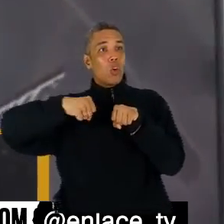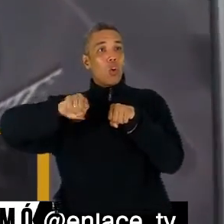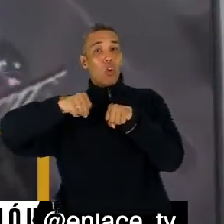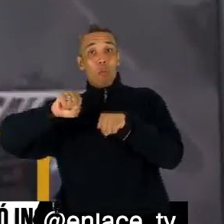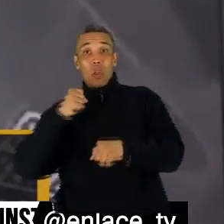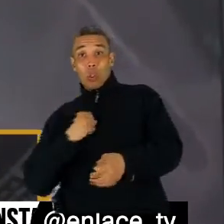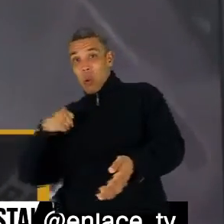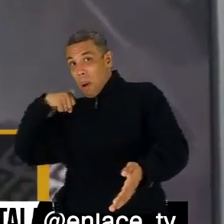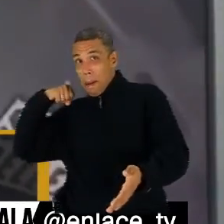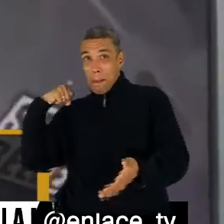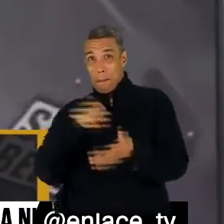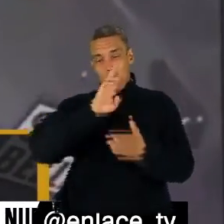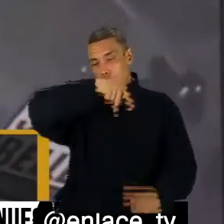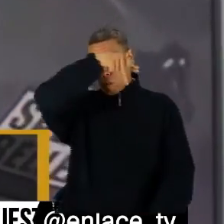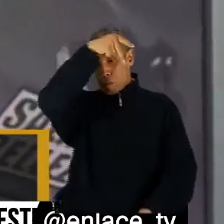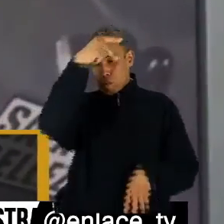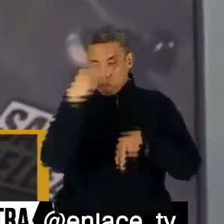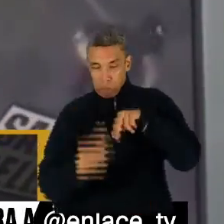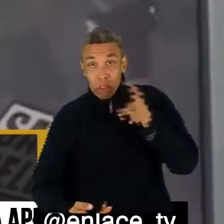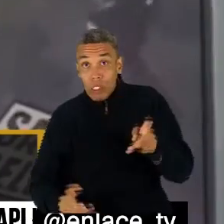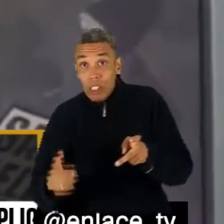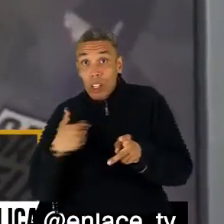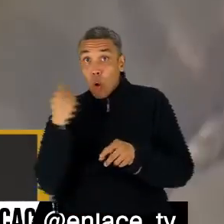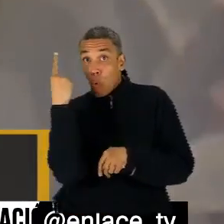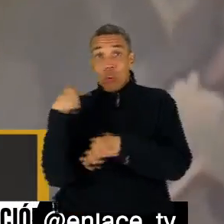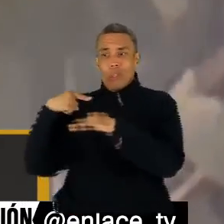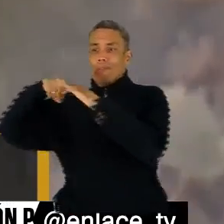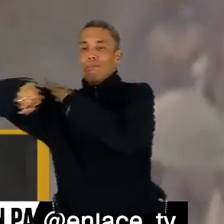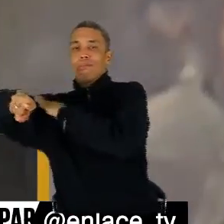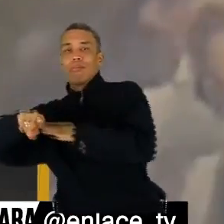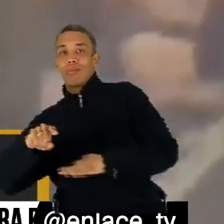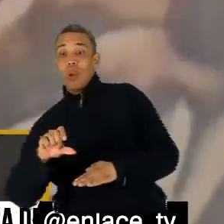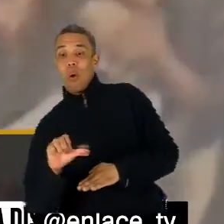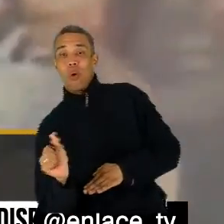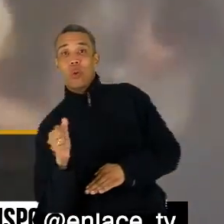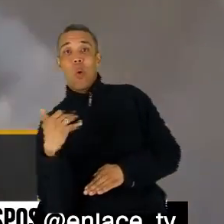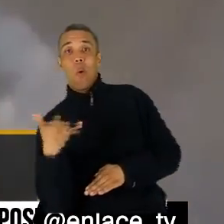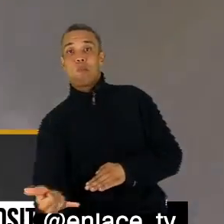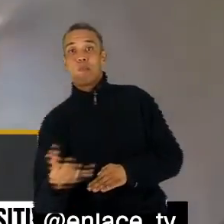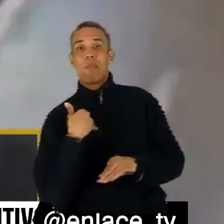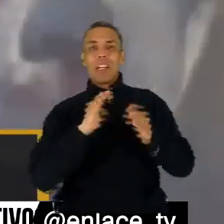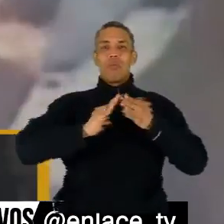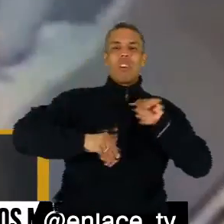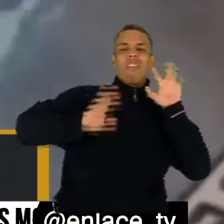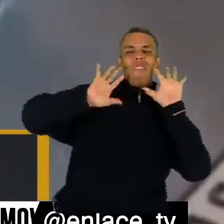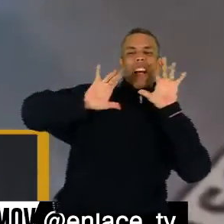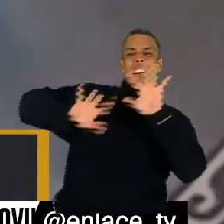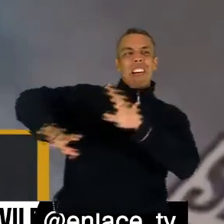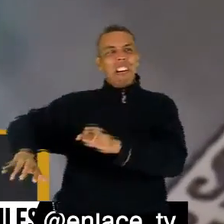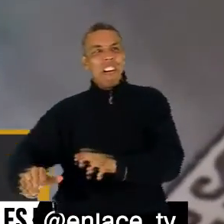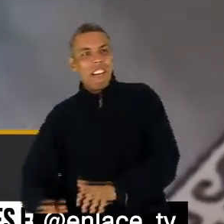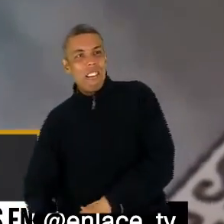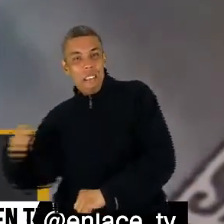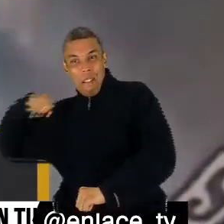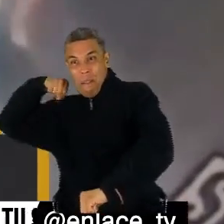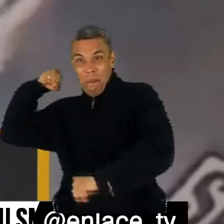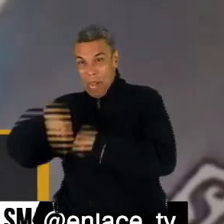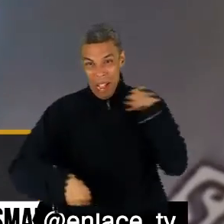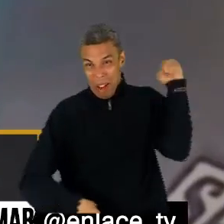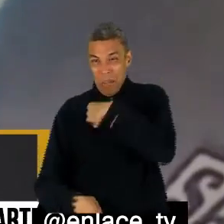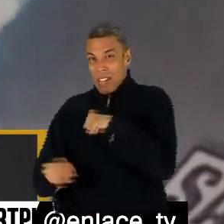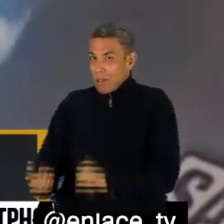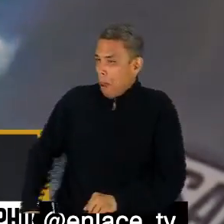otro es atrapado por personas que se desplazaban por allí en el momento. Según versiones de los vecinos, los jóvenes acababan de hurtar una moto y eran